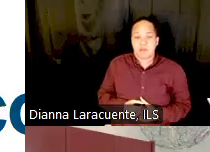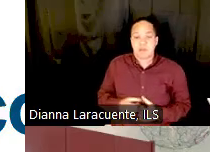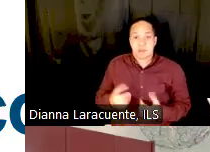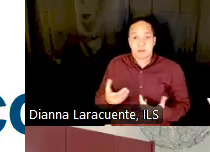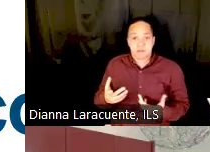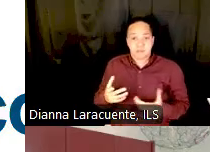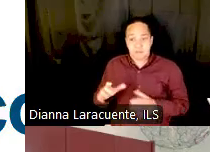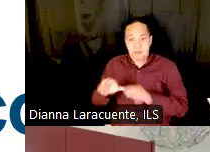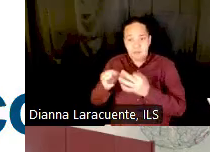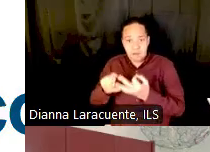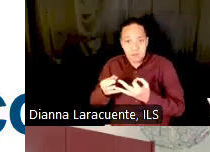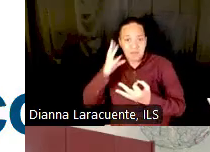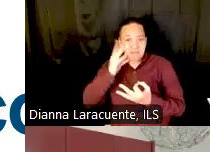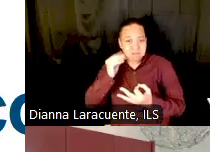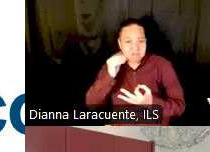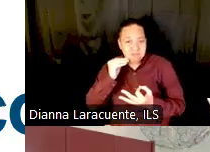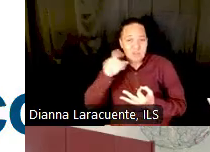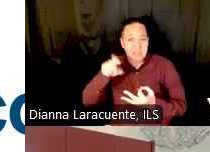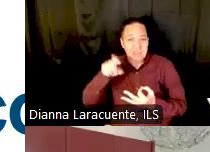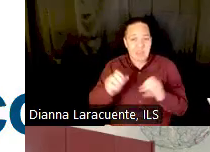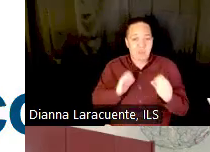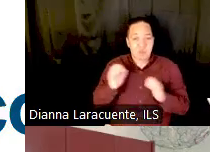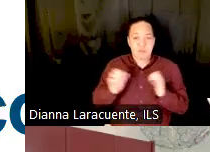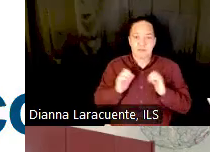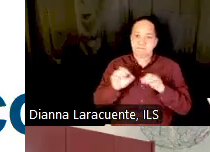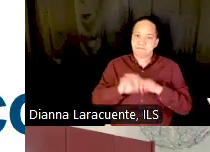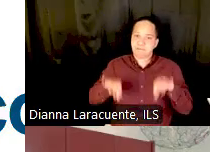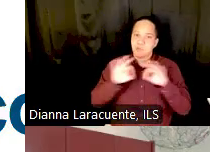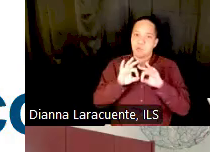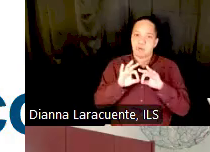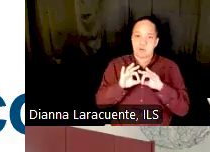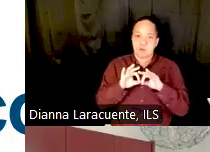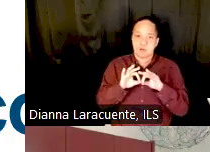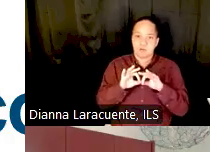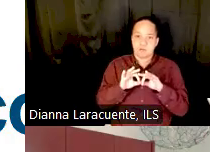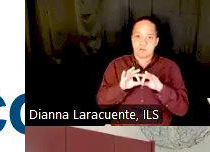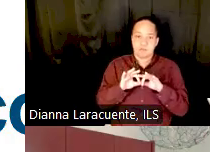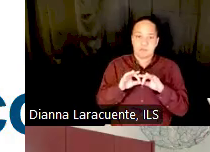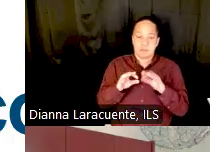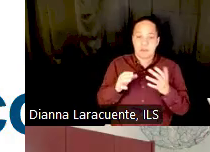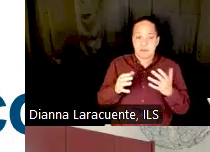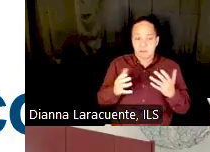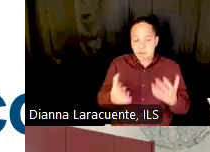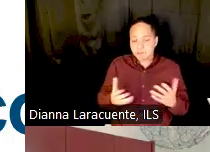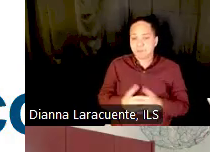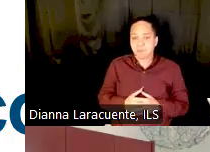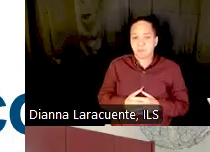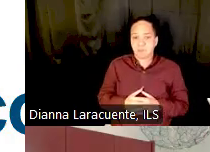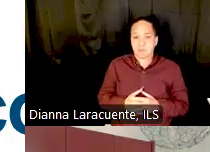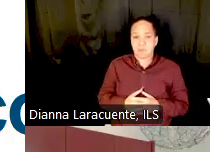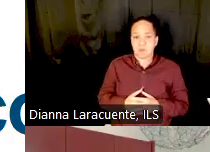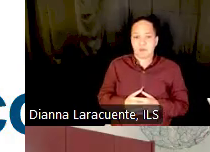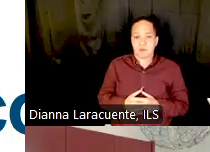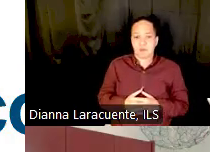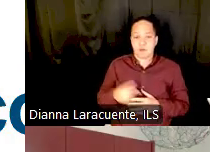necesidades emocionales es importante. Muchas veces cuando vivimos con un niño o niña